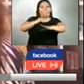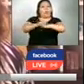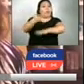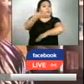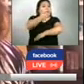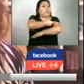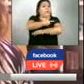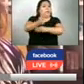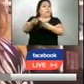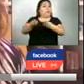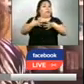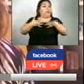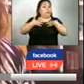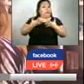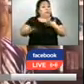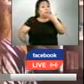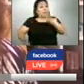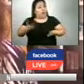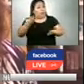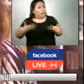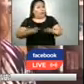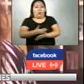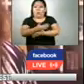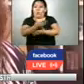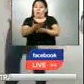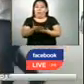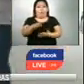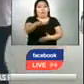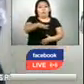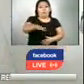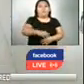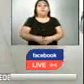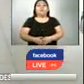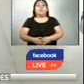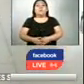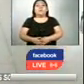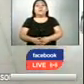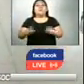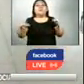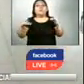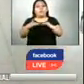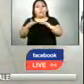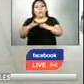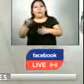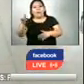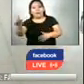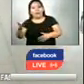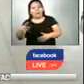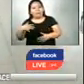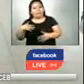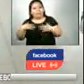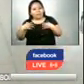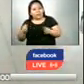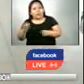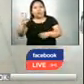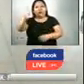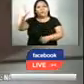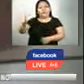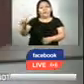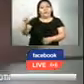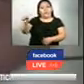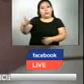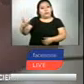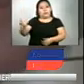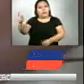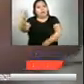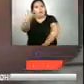existente, podrían estar al acecho en cualquier rincón del mundo. Por otra parte, autoridades sanitarias de Sudáfrica confirmaron que la